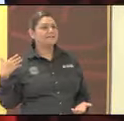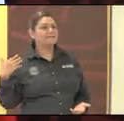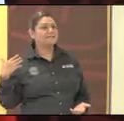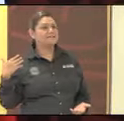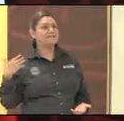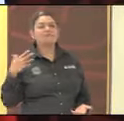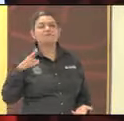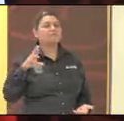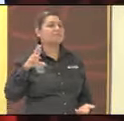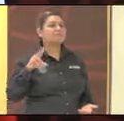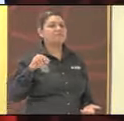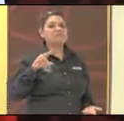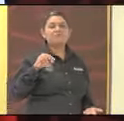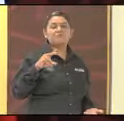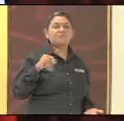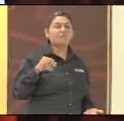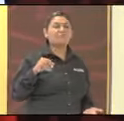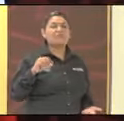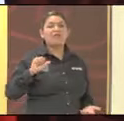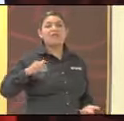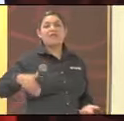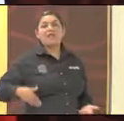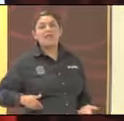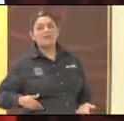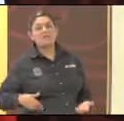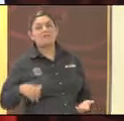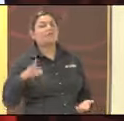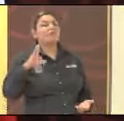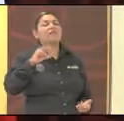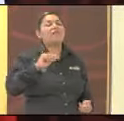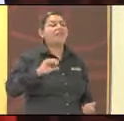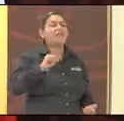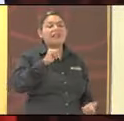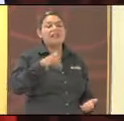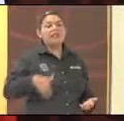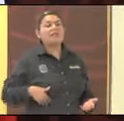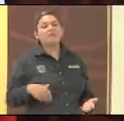Que no tenían ningún accidente ni incidente, pues porque no hacían nada.